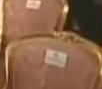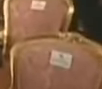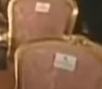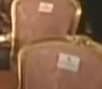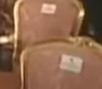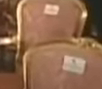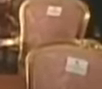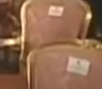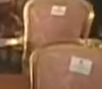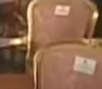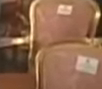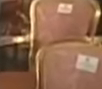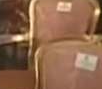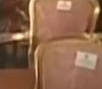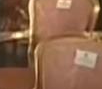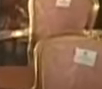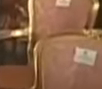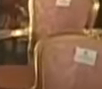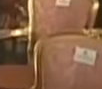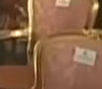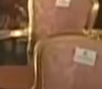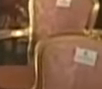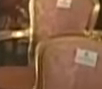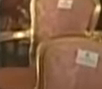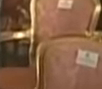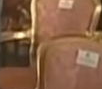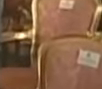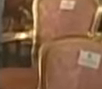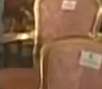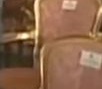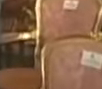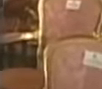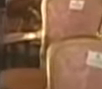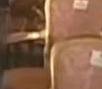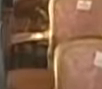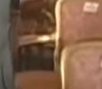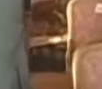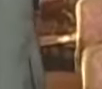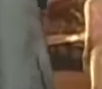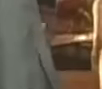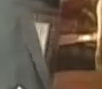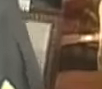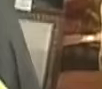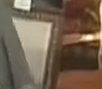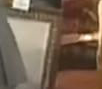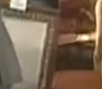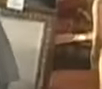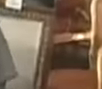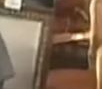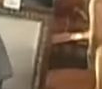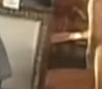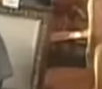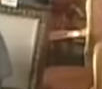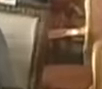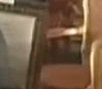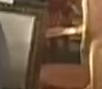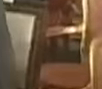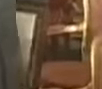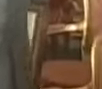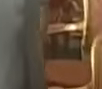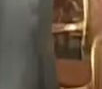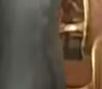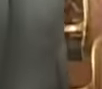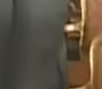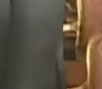propio presidente constitucional Nicolás Maduro en distintos escenarios acá en nuestro país hacía un recuento de